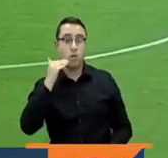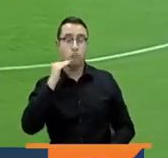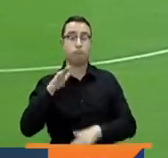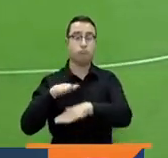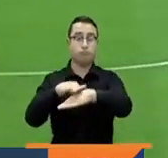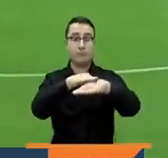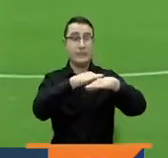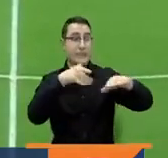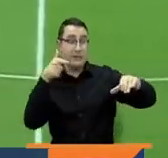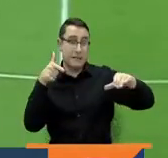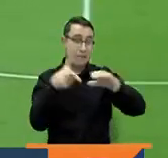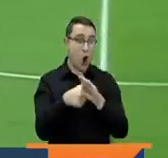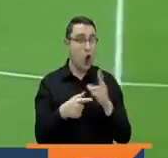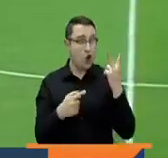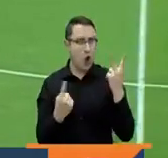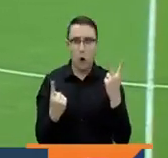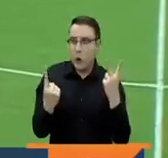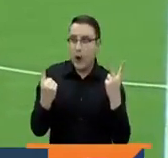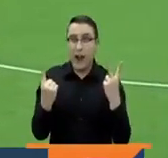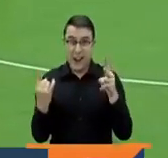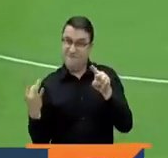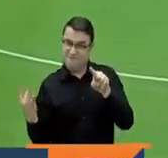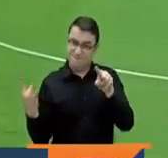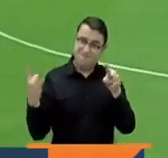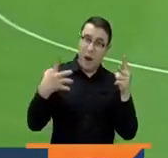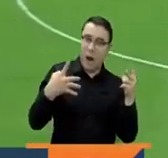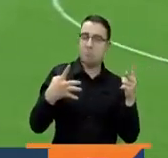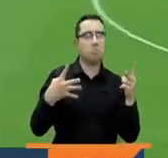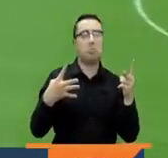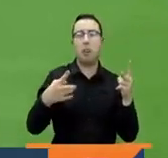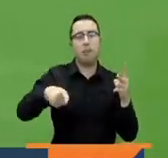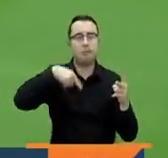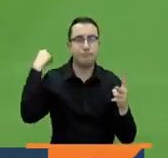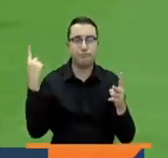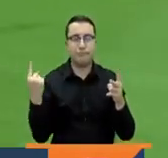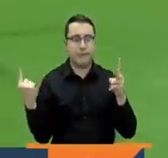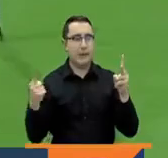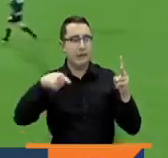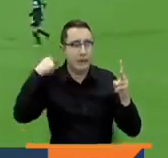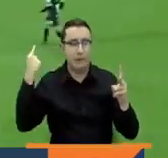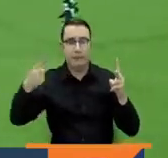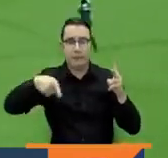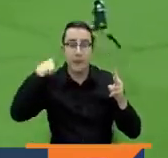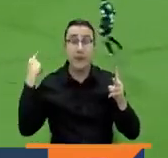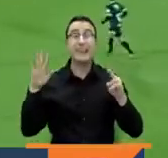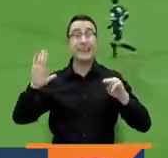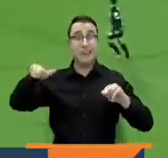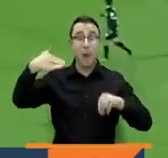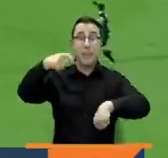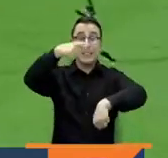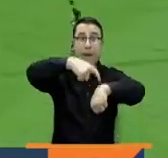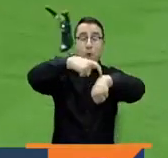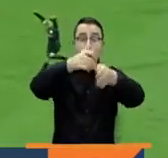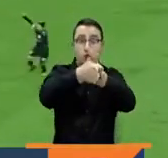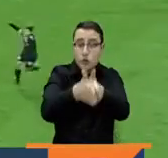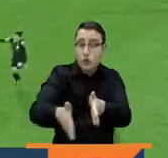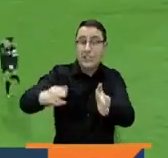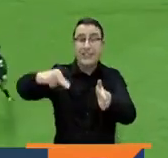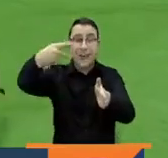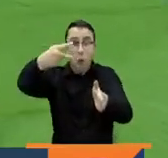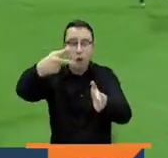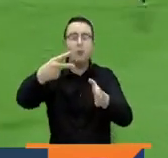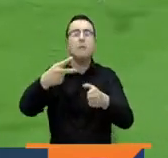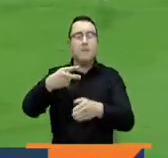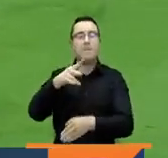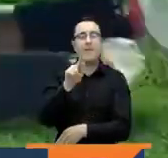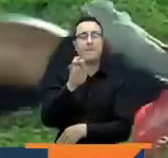les alcanzó, no lograron poder anotar más, y en el segundo tiempo llegaría Farlín Caicedo para aumentar la